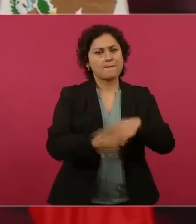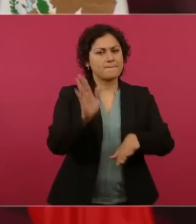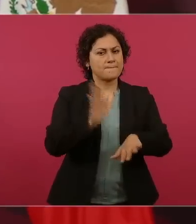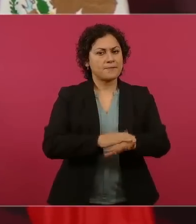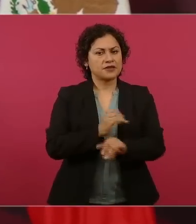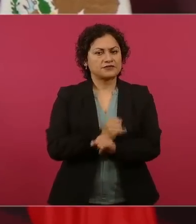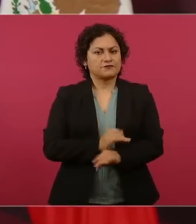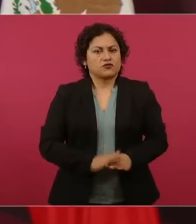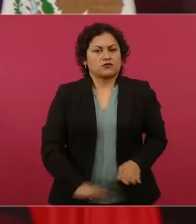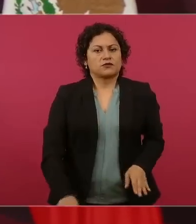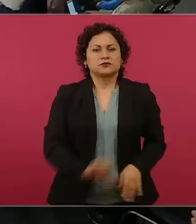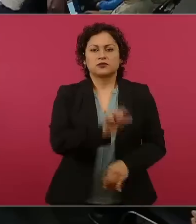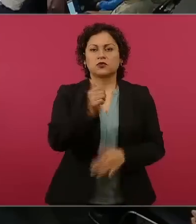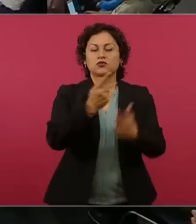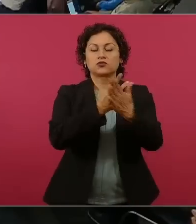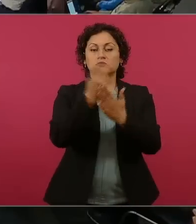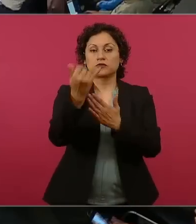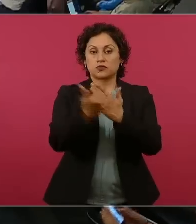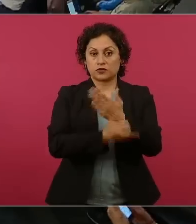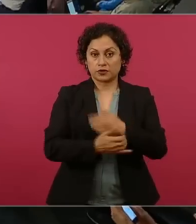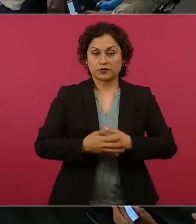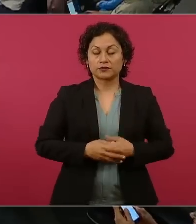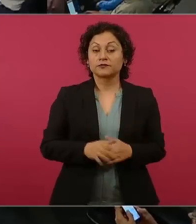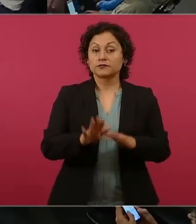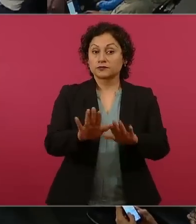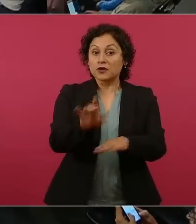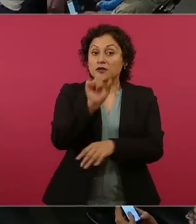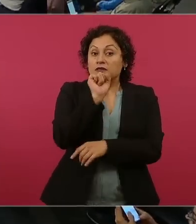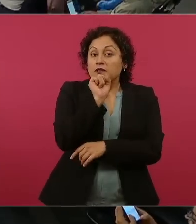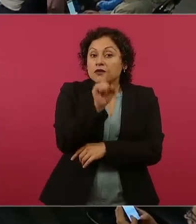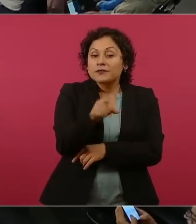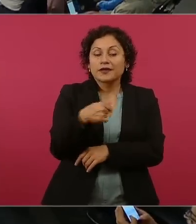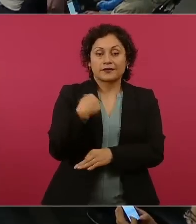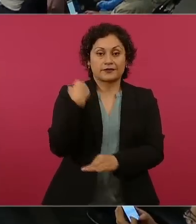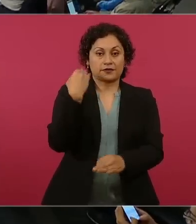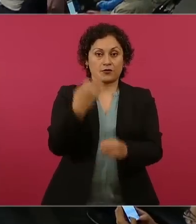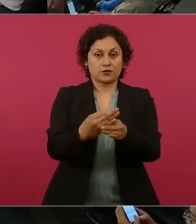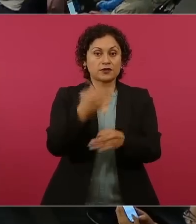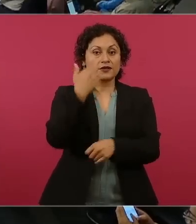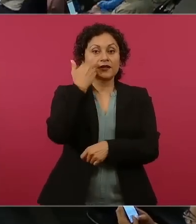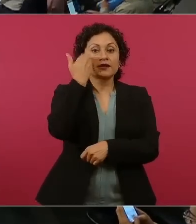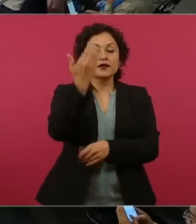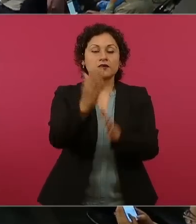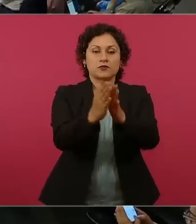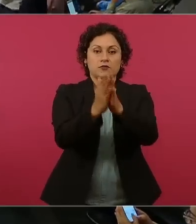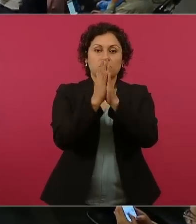informaciones, otros proyectos. Quiero también agradecer mucho a la gente